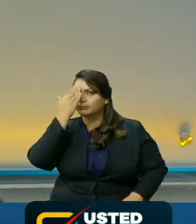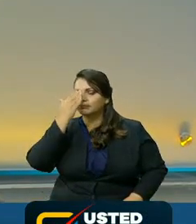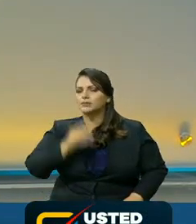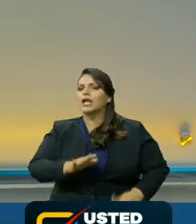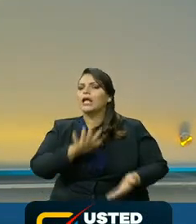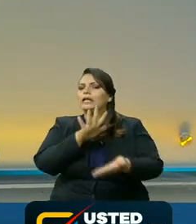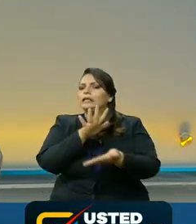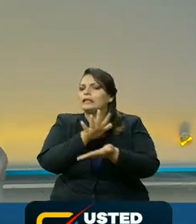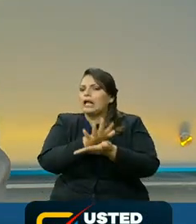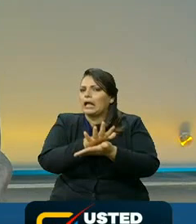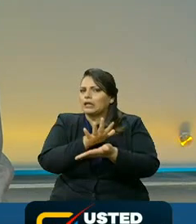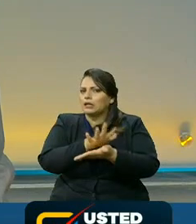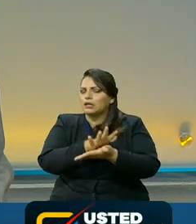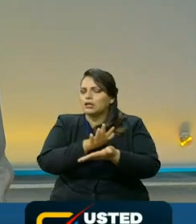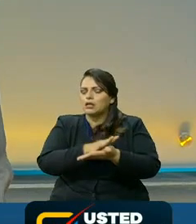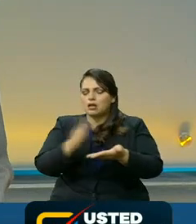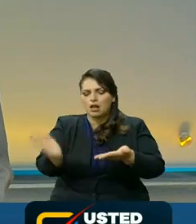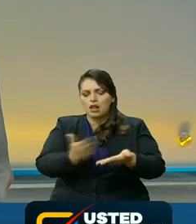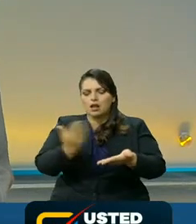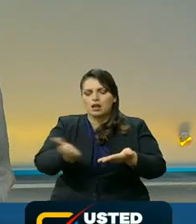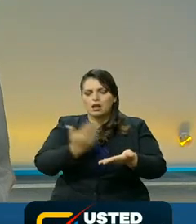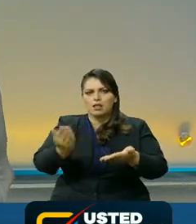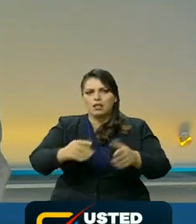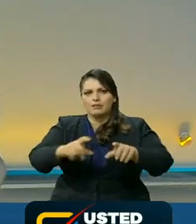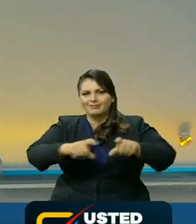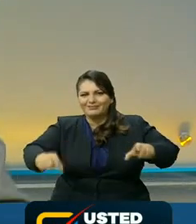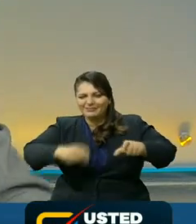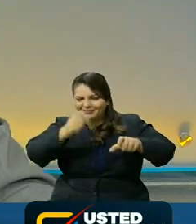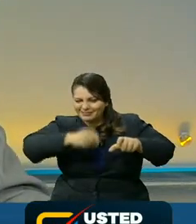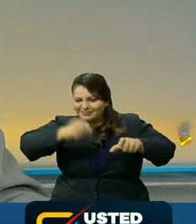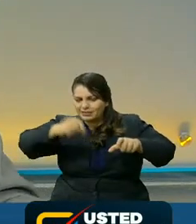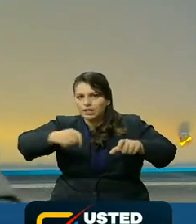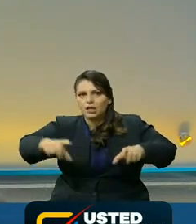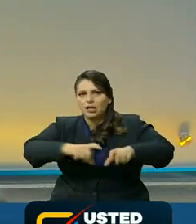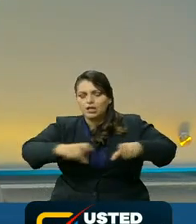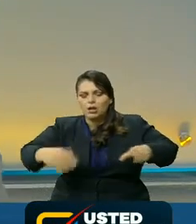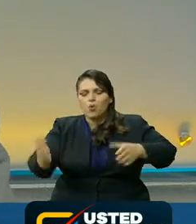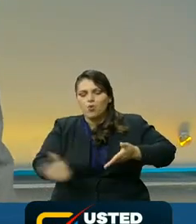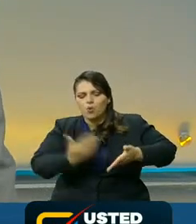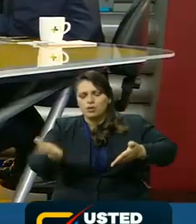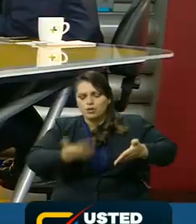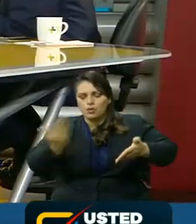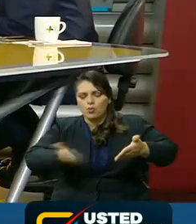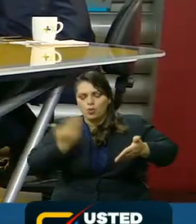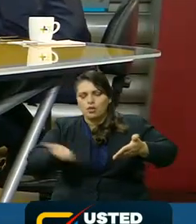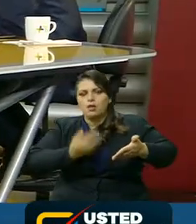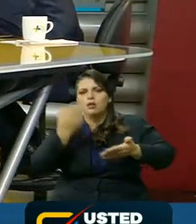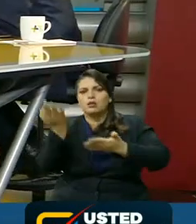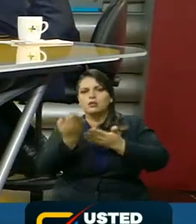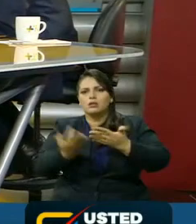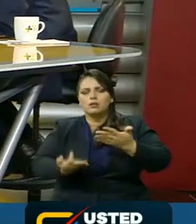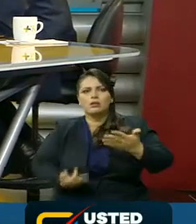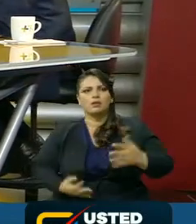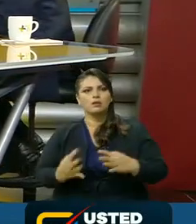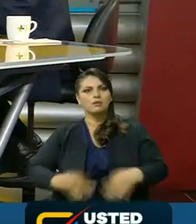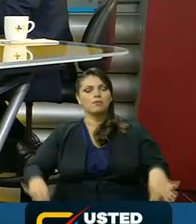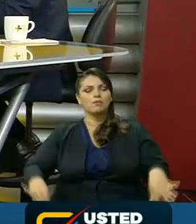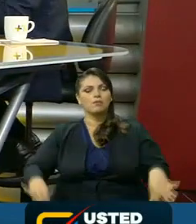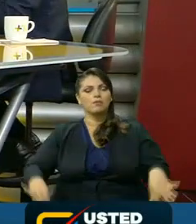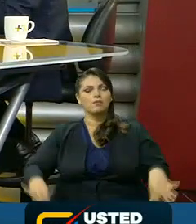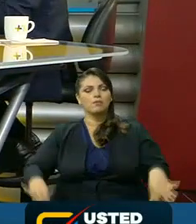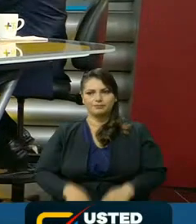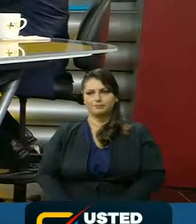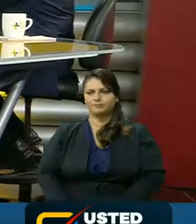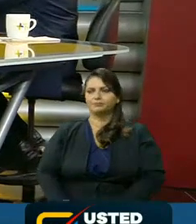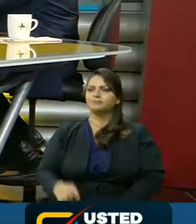en los sectores para no crear expectativas que a lo mejor no son valederas. Doctor, yo voy a hablar de un supuesto, porque nada se ha